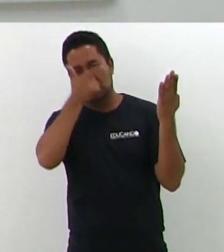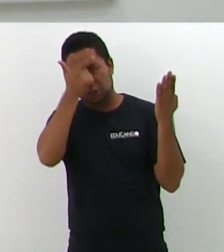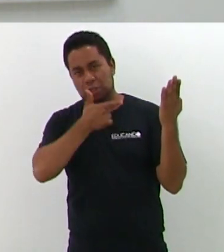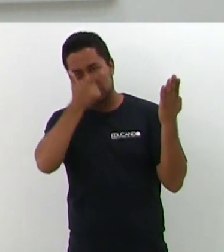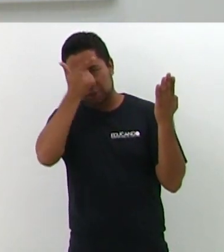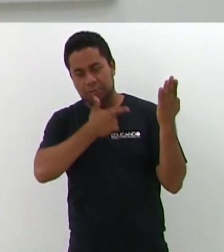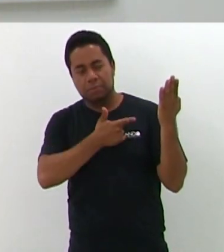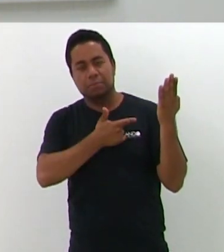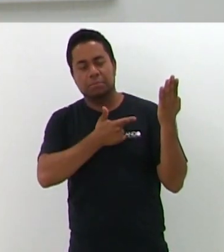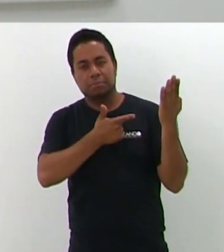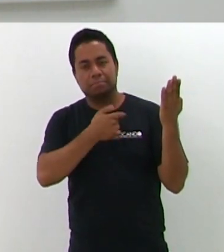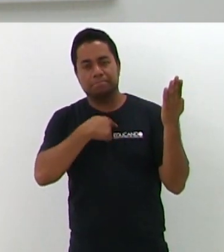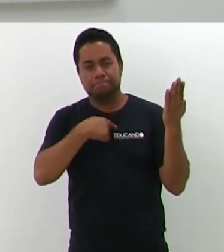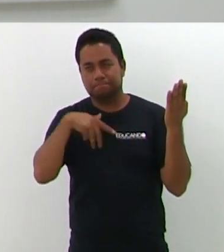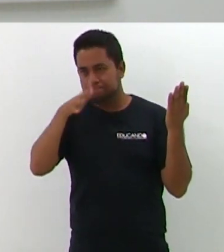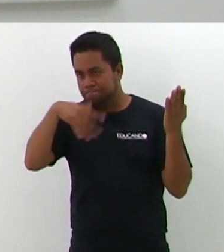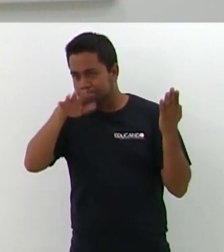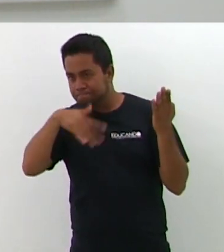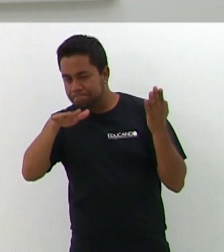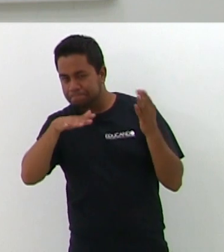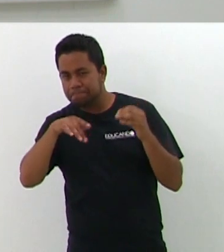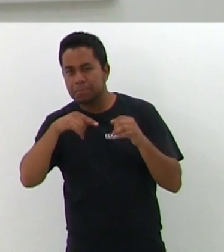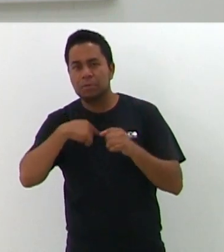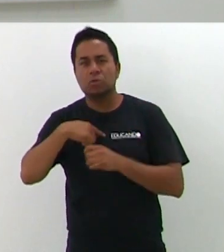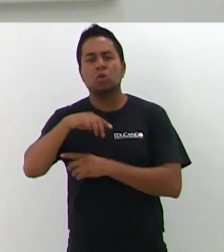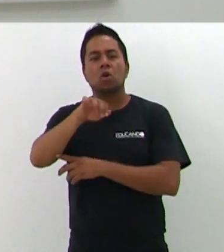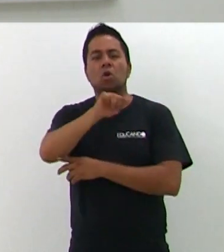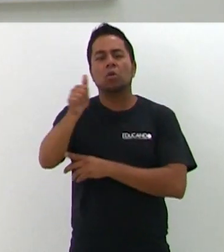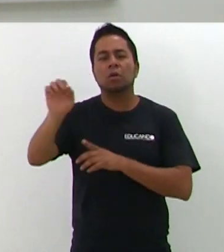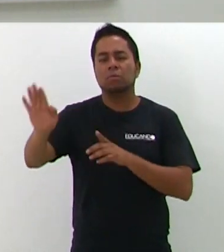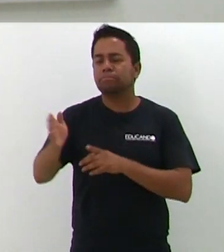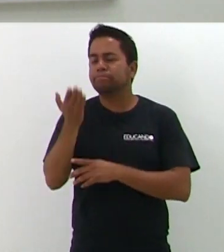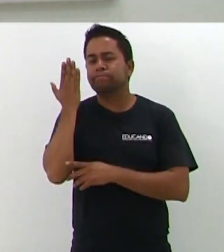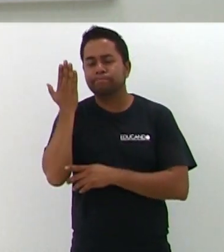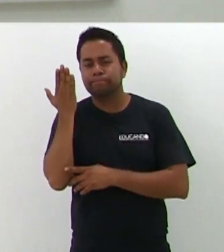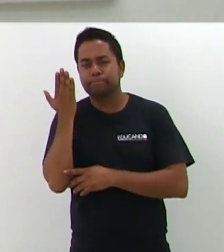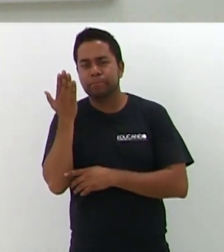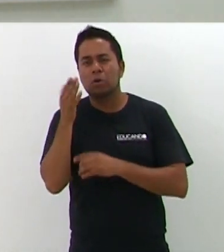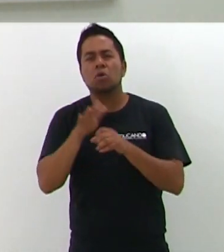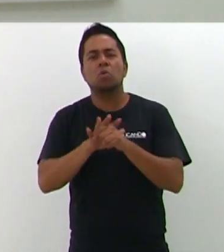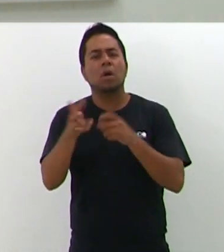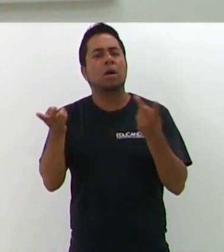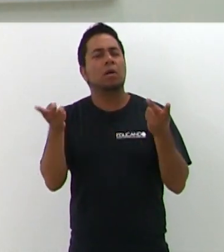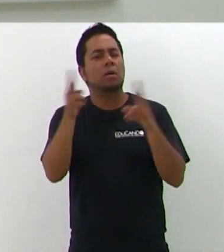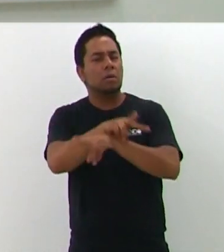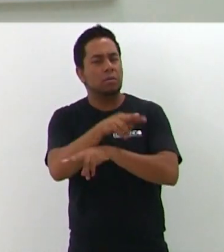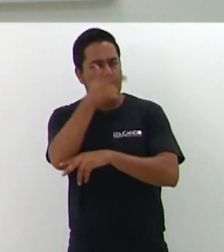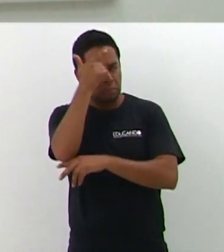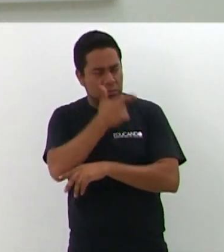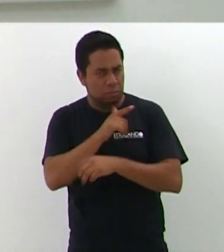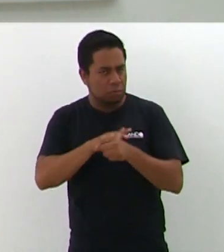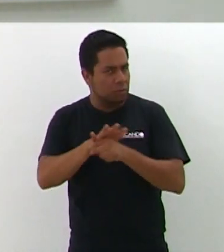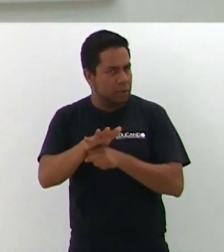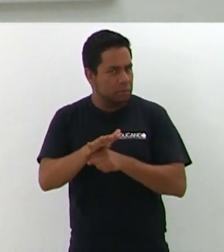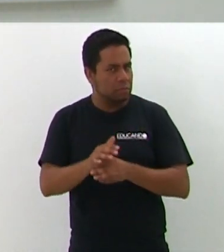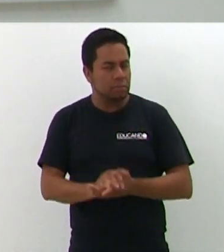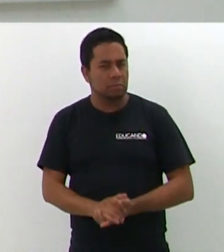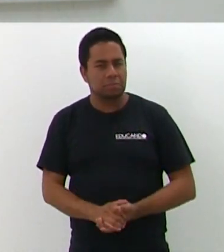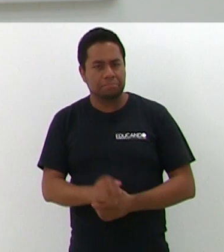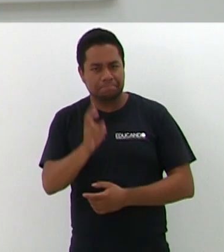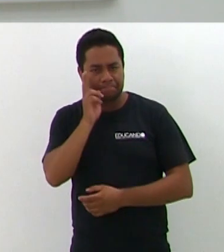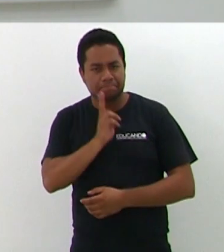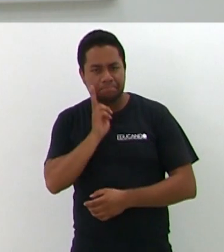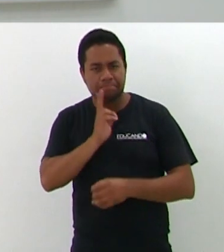noche. Vamos a ver, debo levantar otra. ¿Qué sería lo contrario de noche? Vamos a ver.